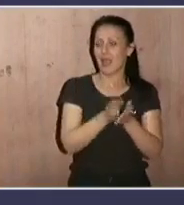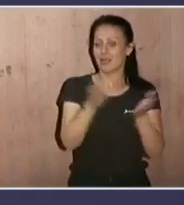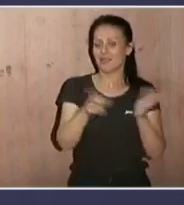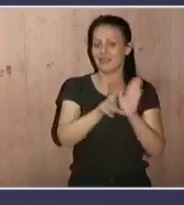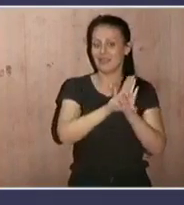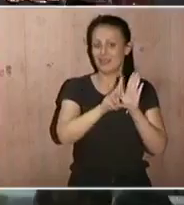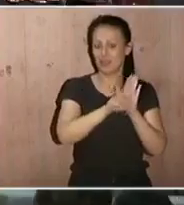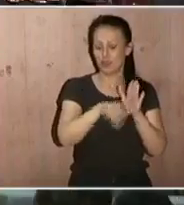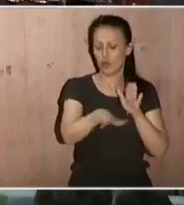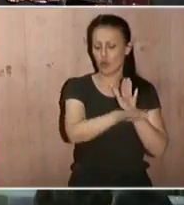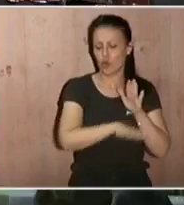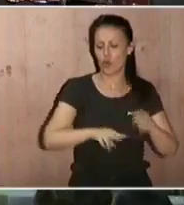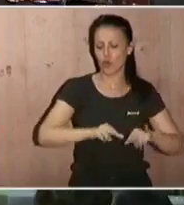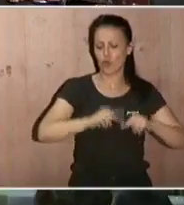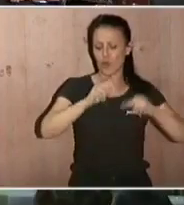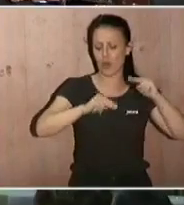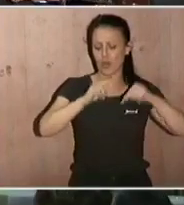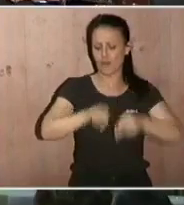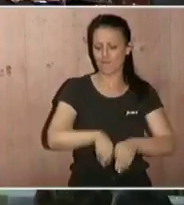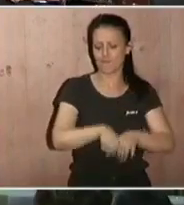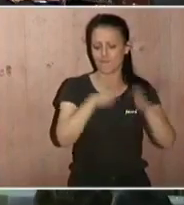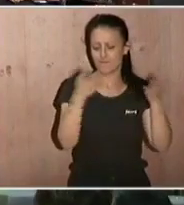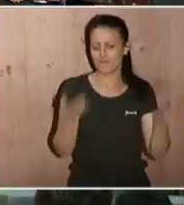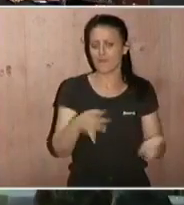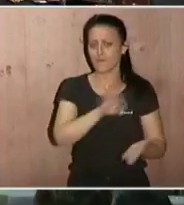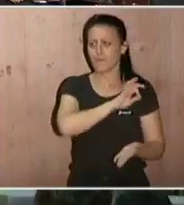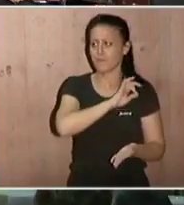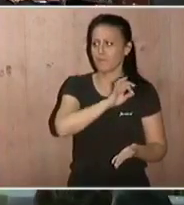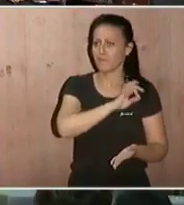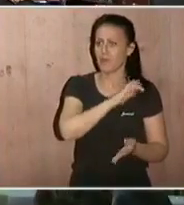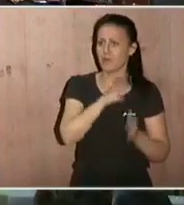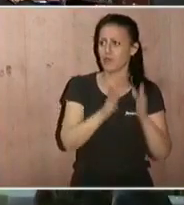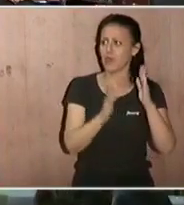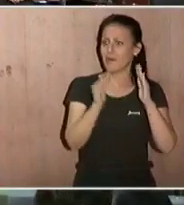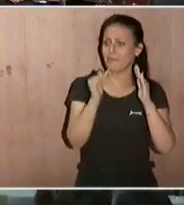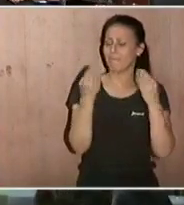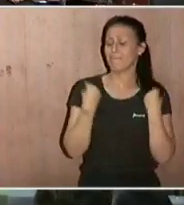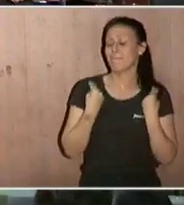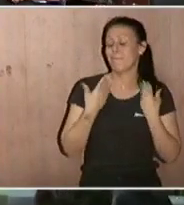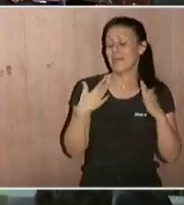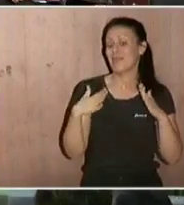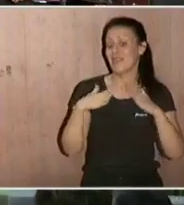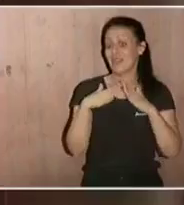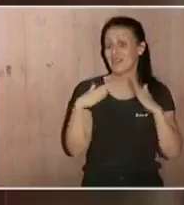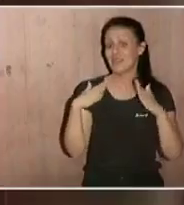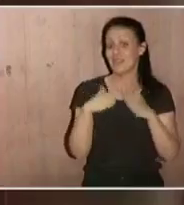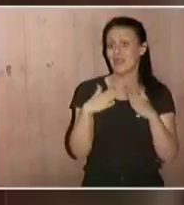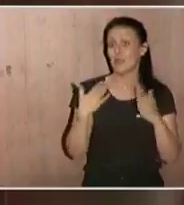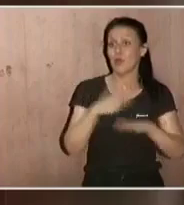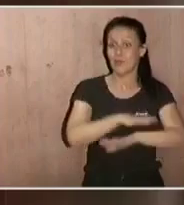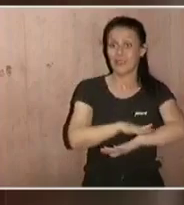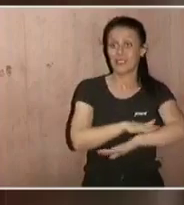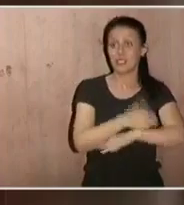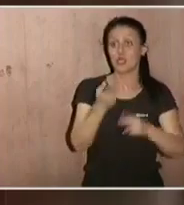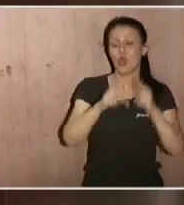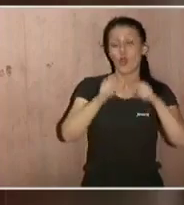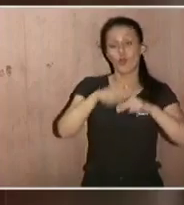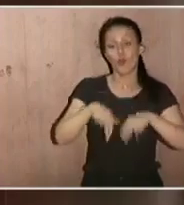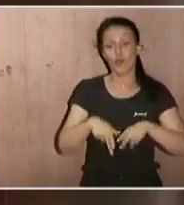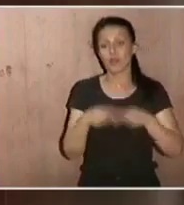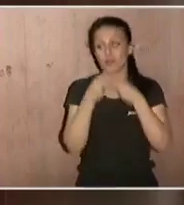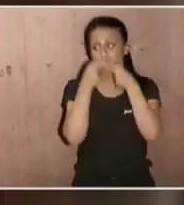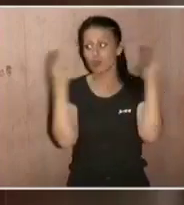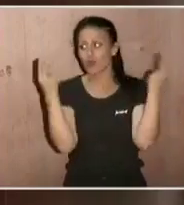arrendaticia urbana con el Premio Nacional de Investigación sobre Vivienda, otorgado por el Ministerio de Obras Públicas y